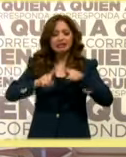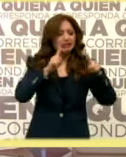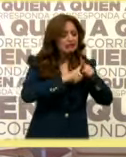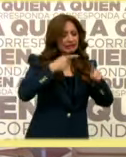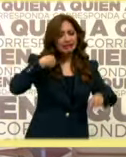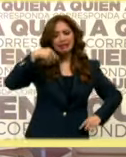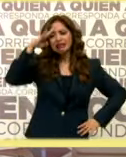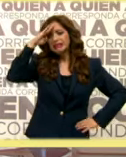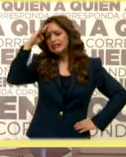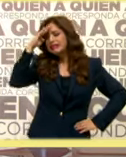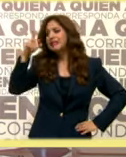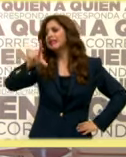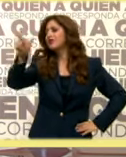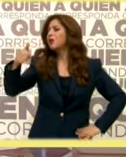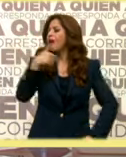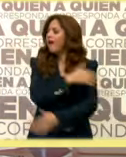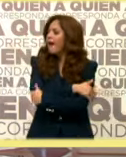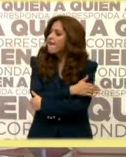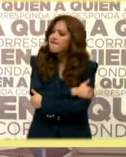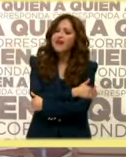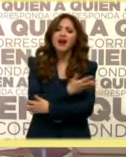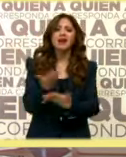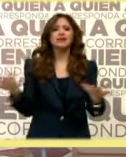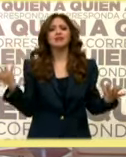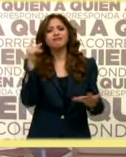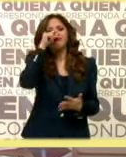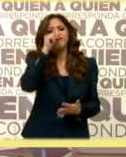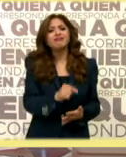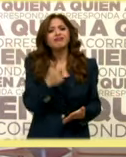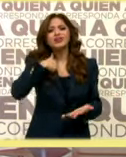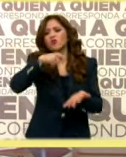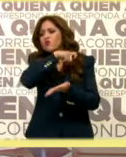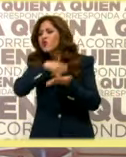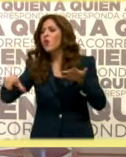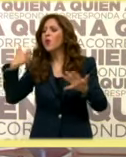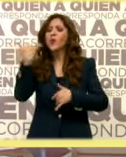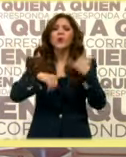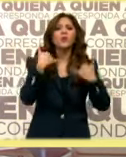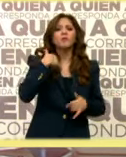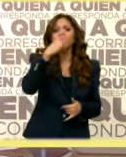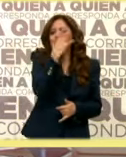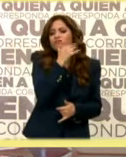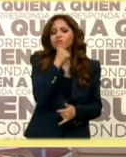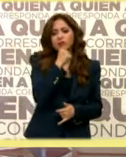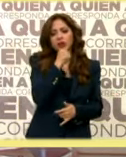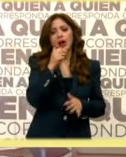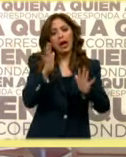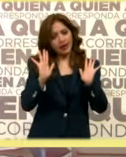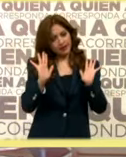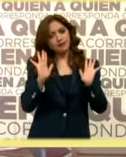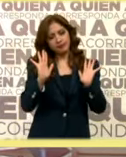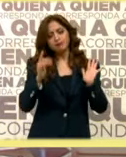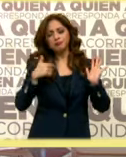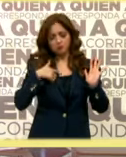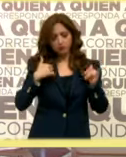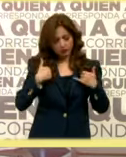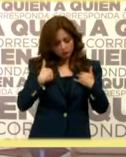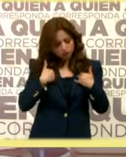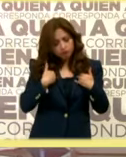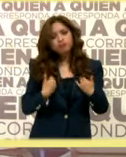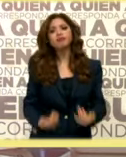brindis, abrazos, brindis. Y no pueden ir a comprar los juguetes. Lo entiendo. Lo entiendo y la verdad